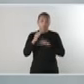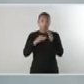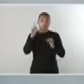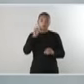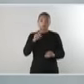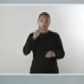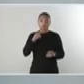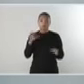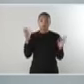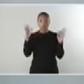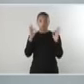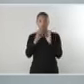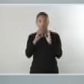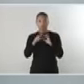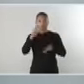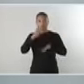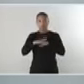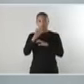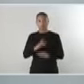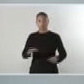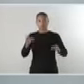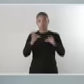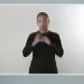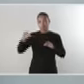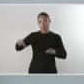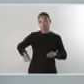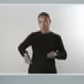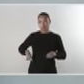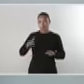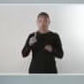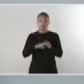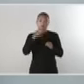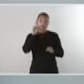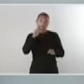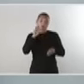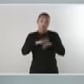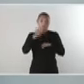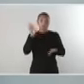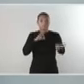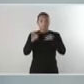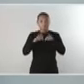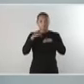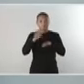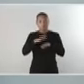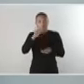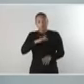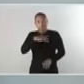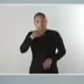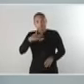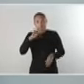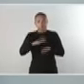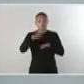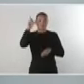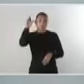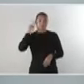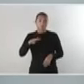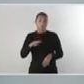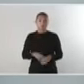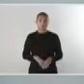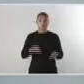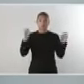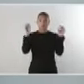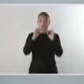ellas estarán al frente de los puestos más importantes porque son más sensibles son más trabajadoras y son más honestas cero